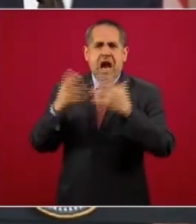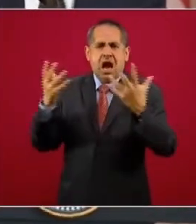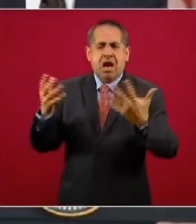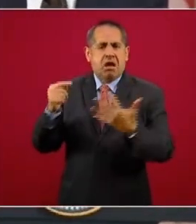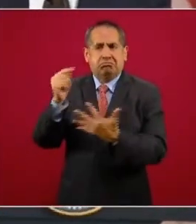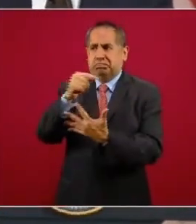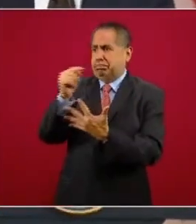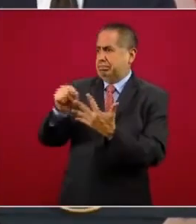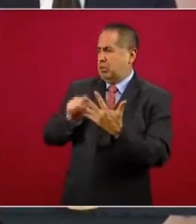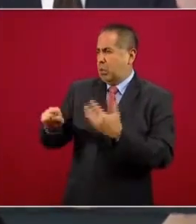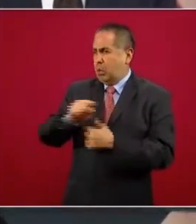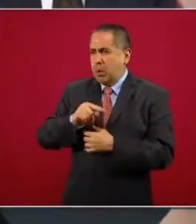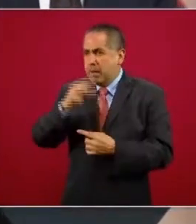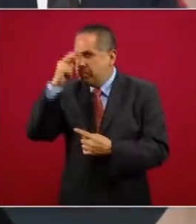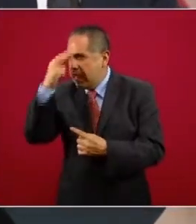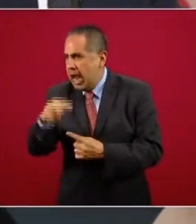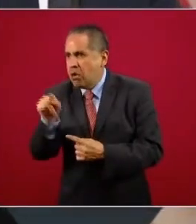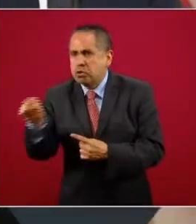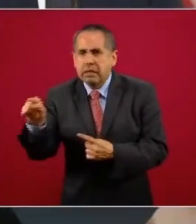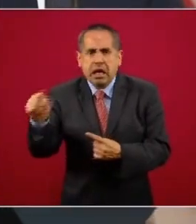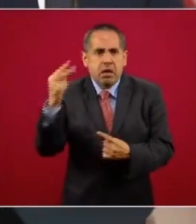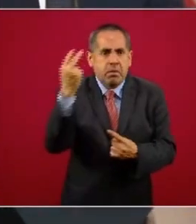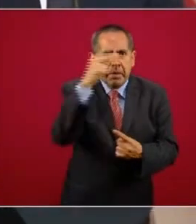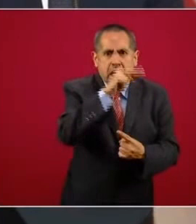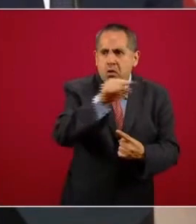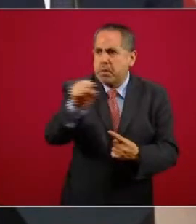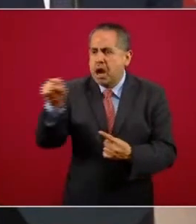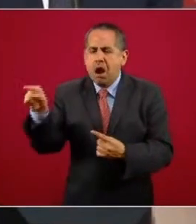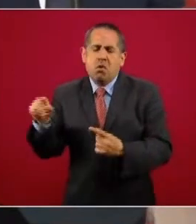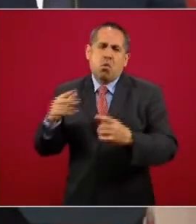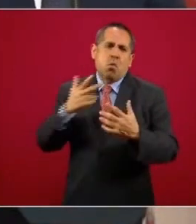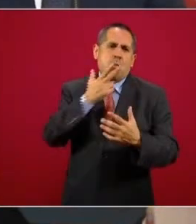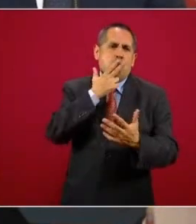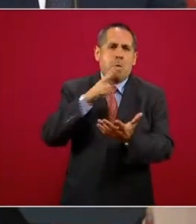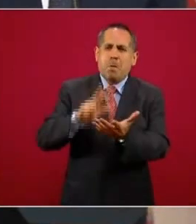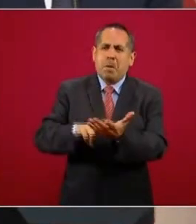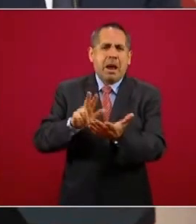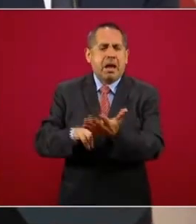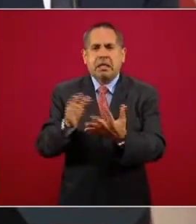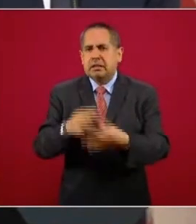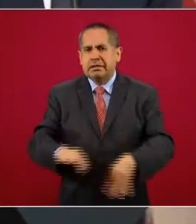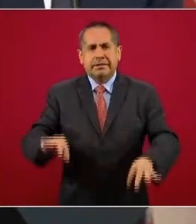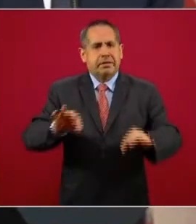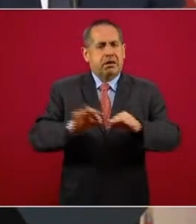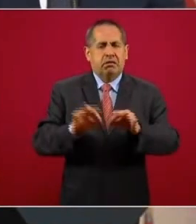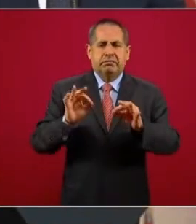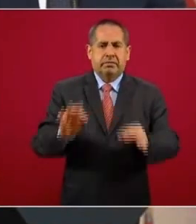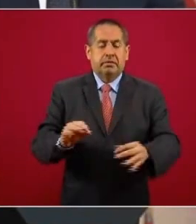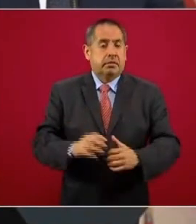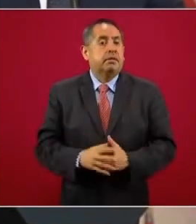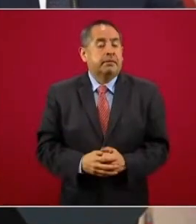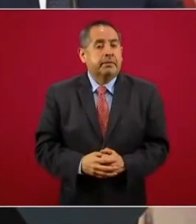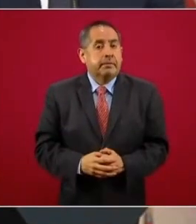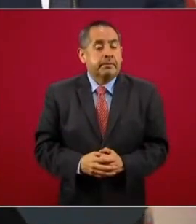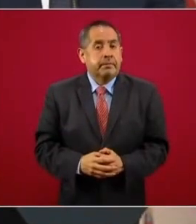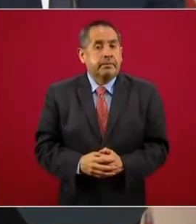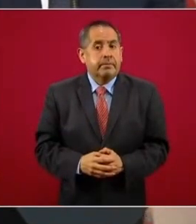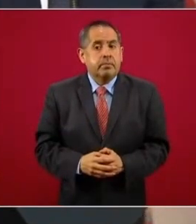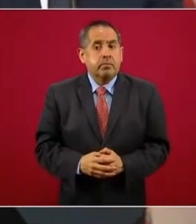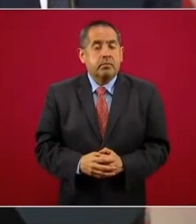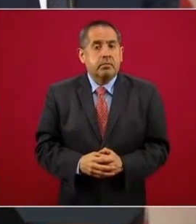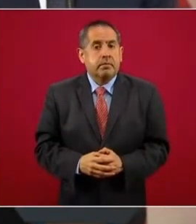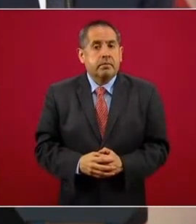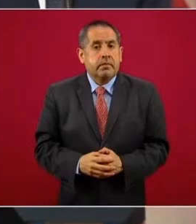en todos lados el pueblo mexicano es valioso han implementado